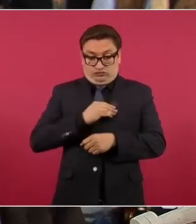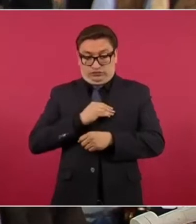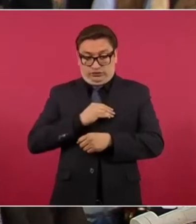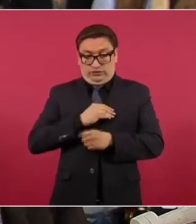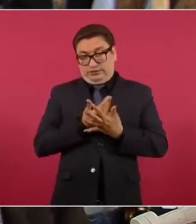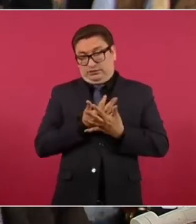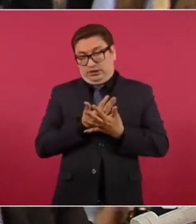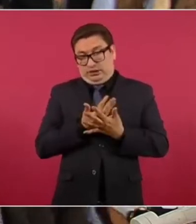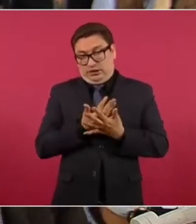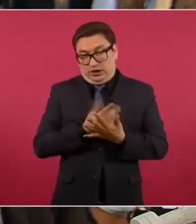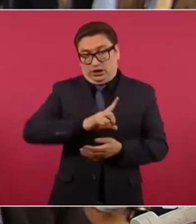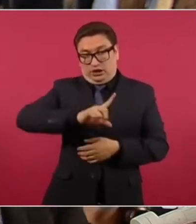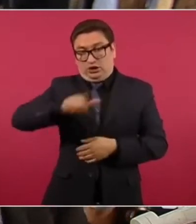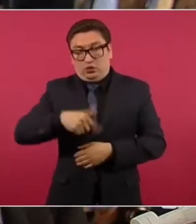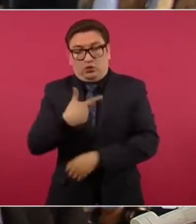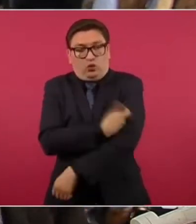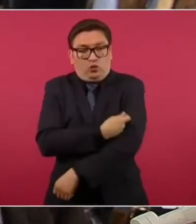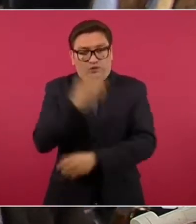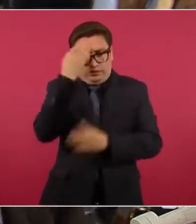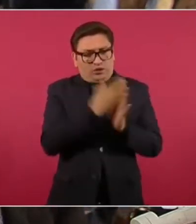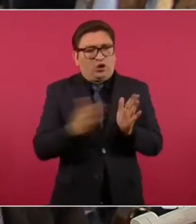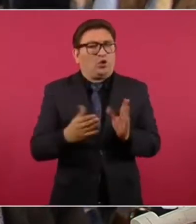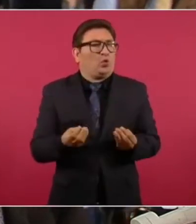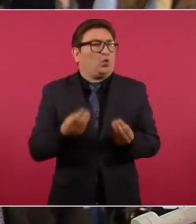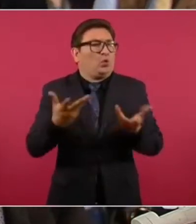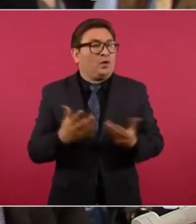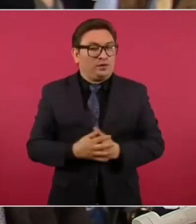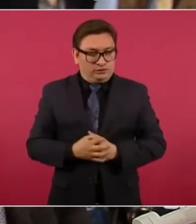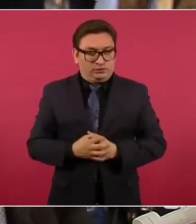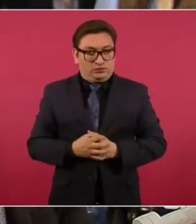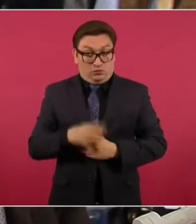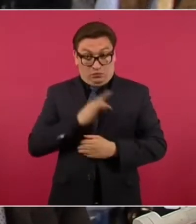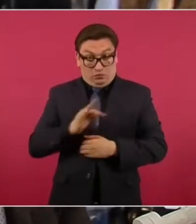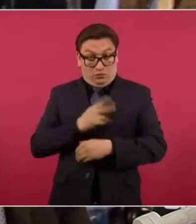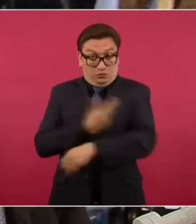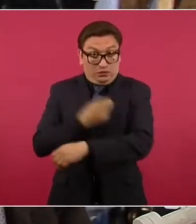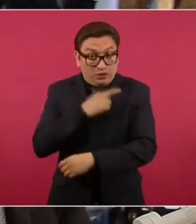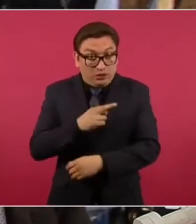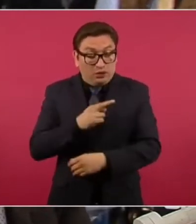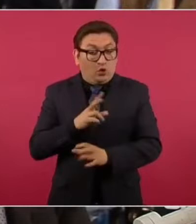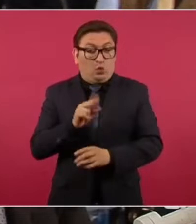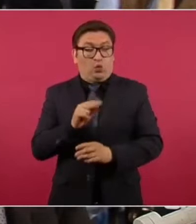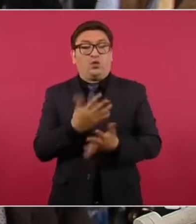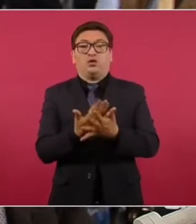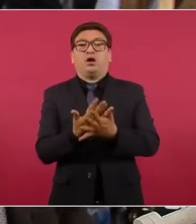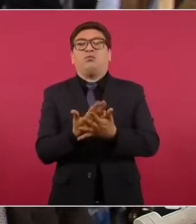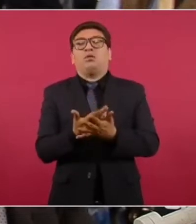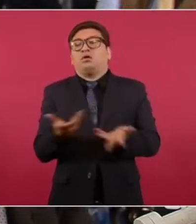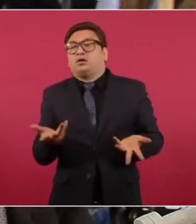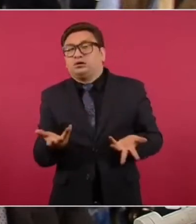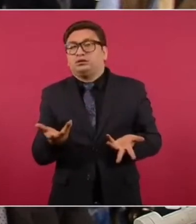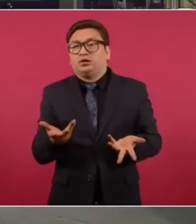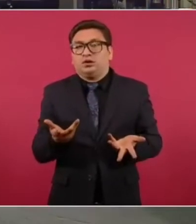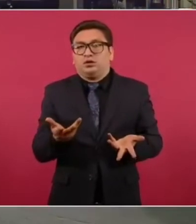si a un niño le dio COVID recientemente, si puede vacunarse ya inmediatamente o si tiene que esperar